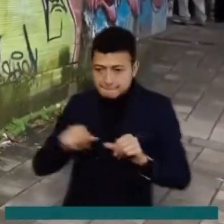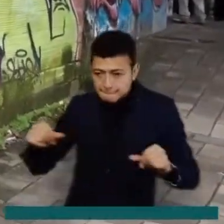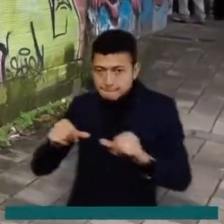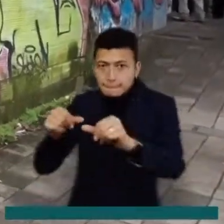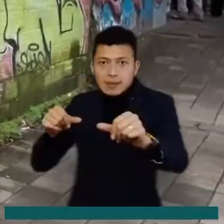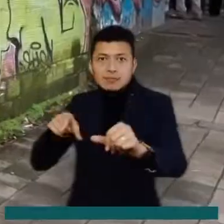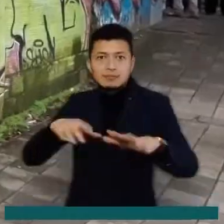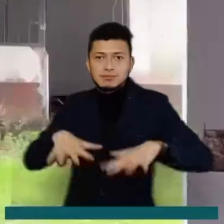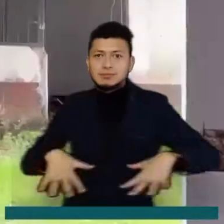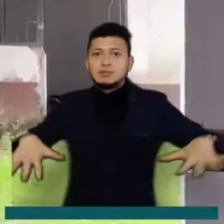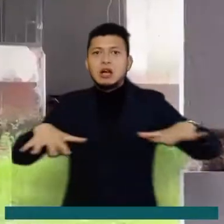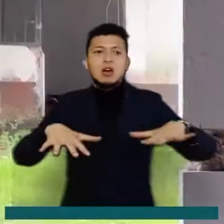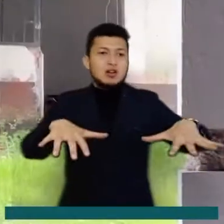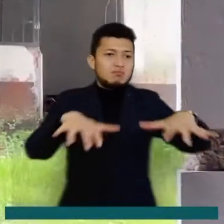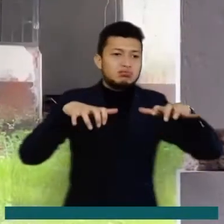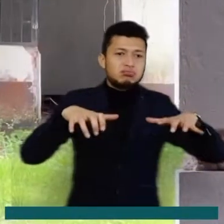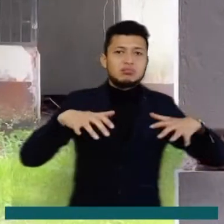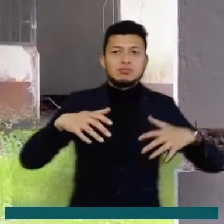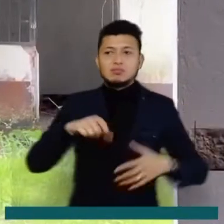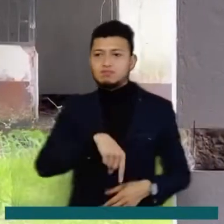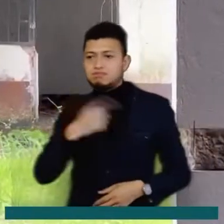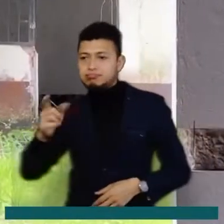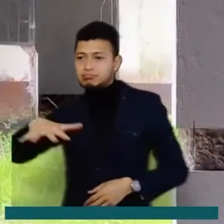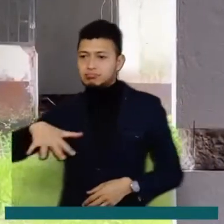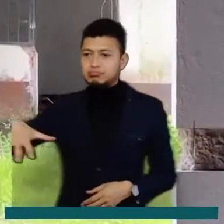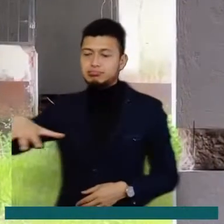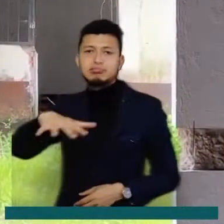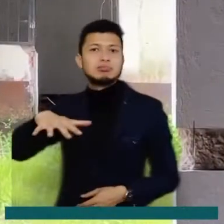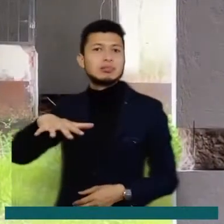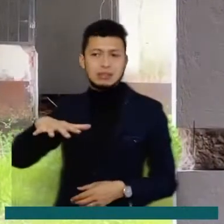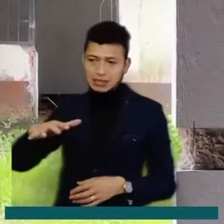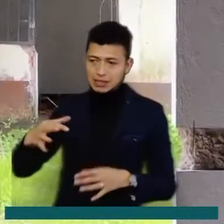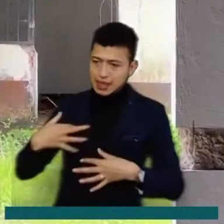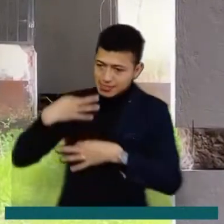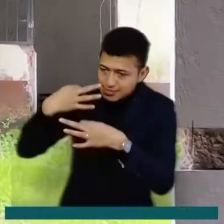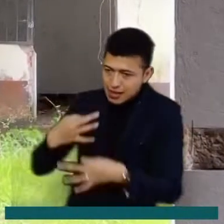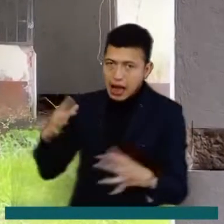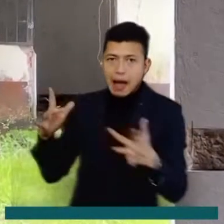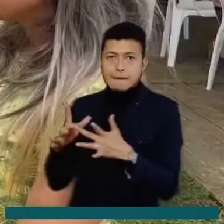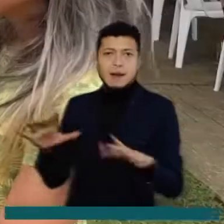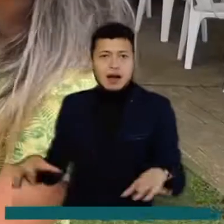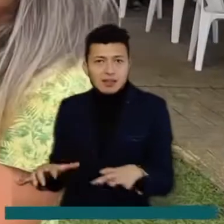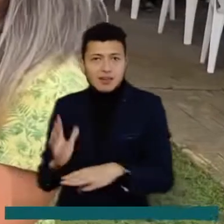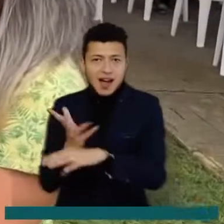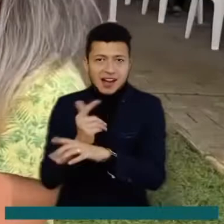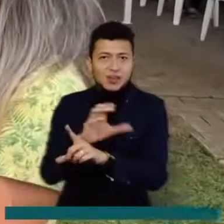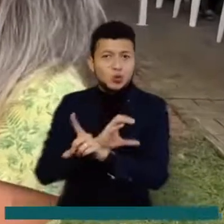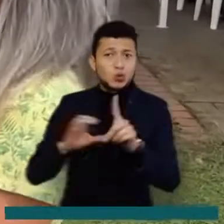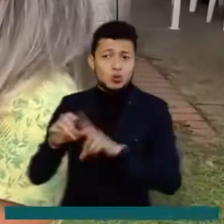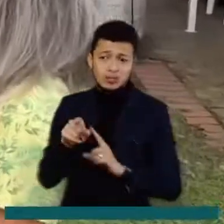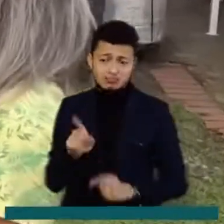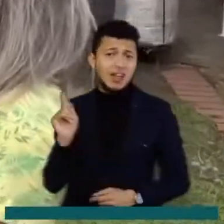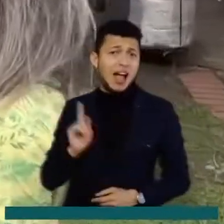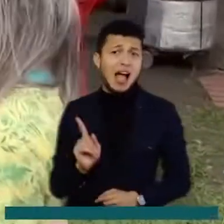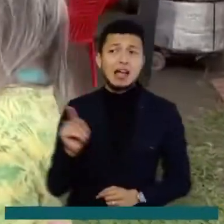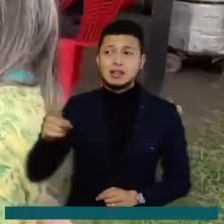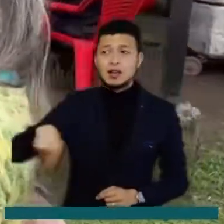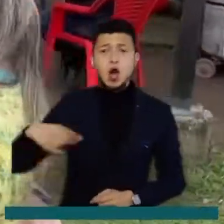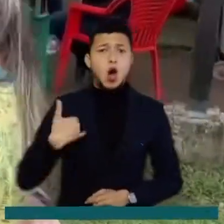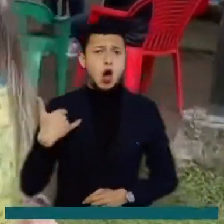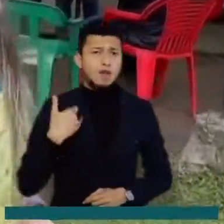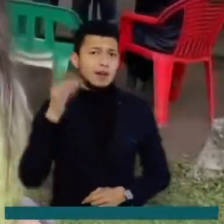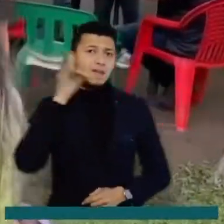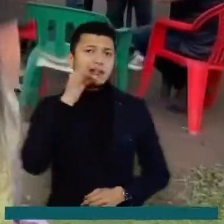para este espacio, que contará con auditorios y áreas dignas para desarrollar las actividades artísticas y culturales que desde hace varios